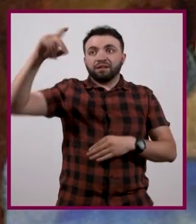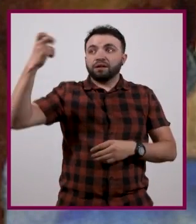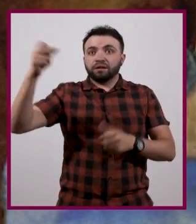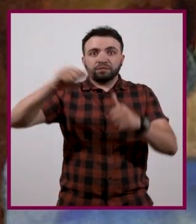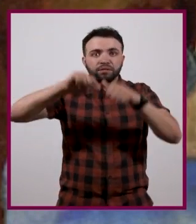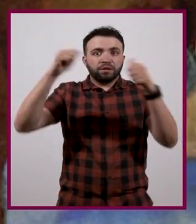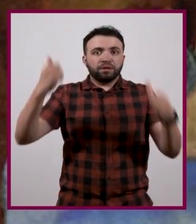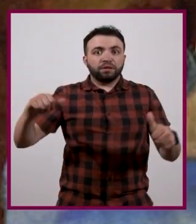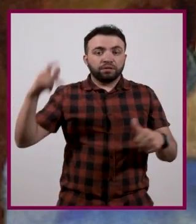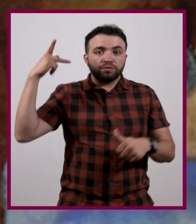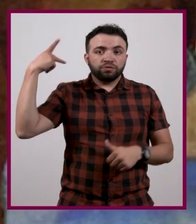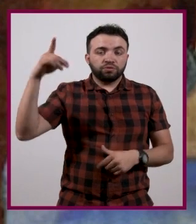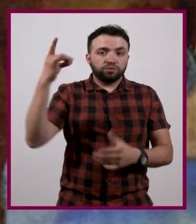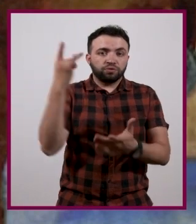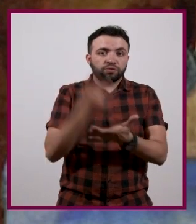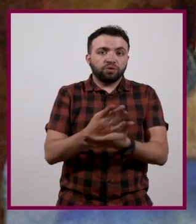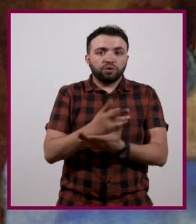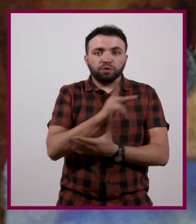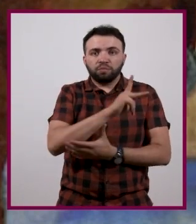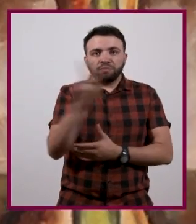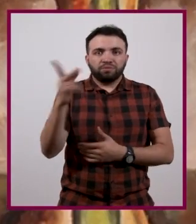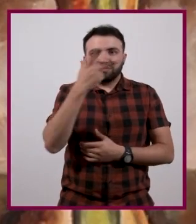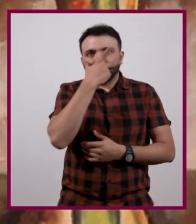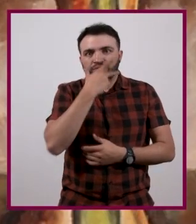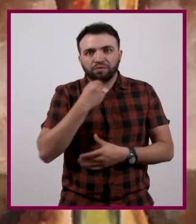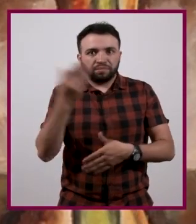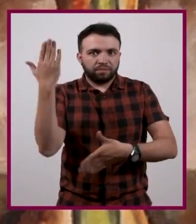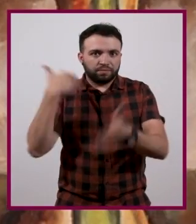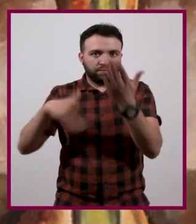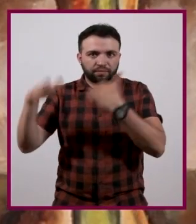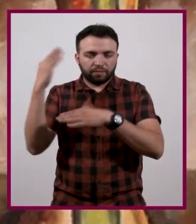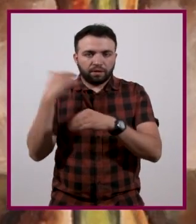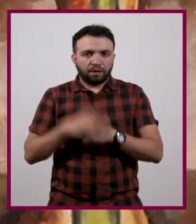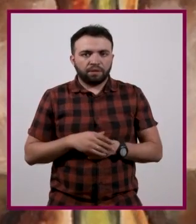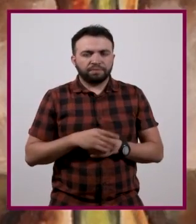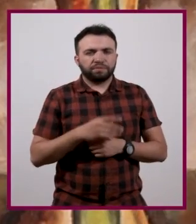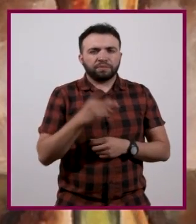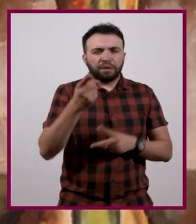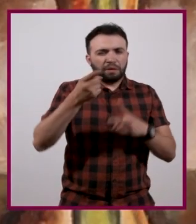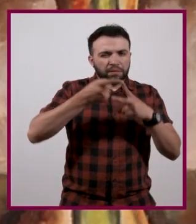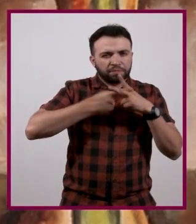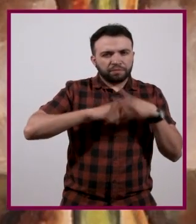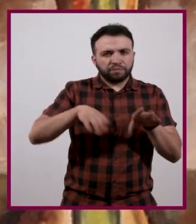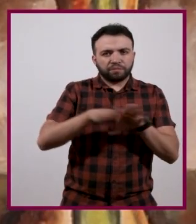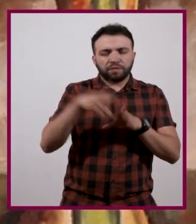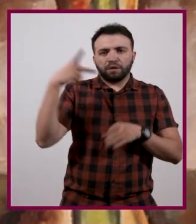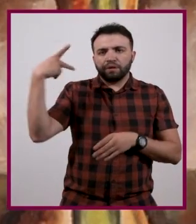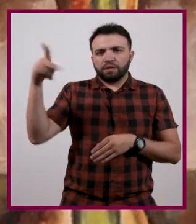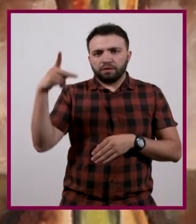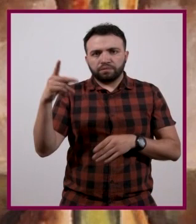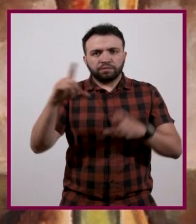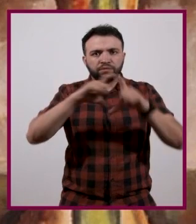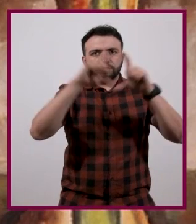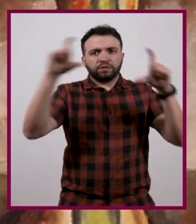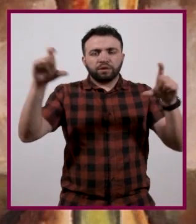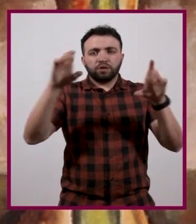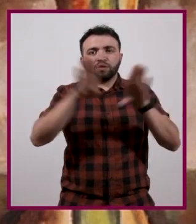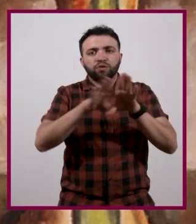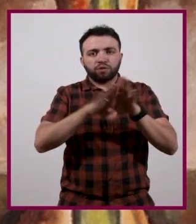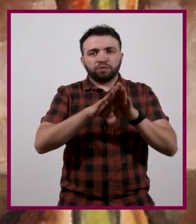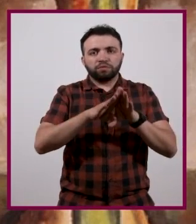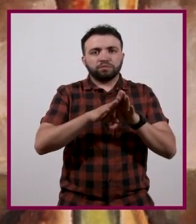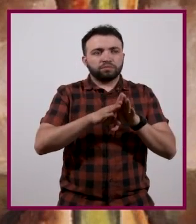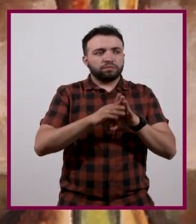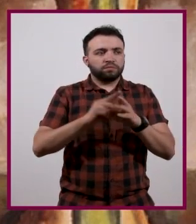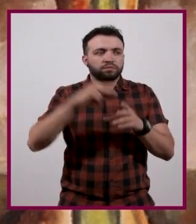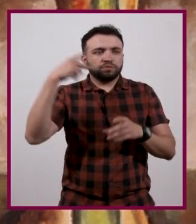estaba dominado casi exclusivamente por hombres. Una de las primeras series de María Izquierdo está dedicada al circo. De hecho,